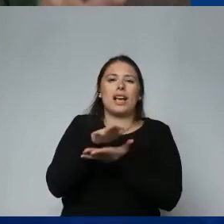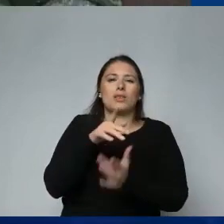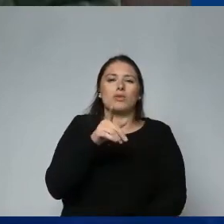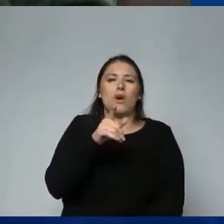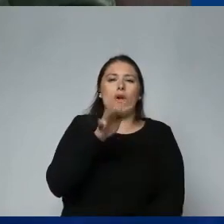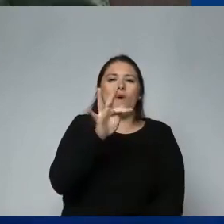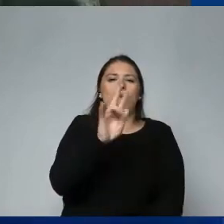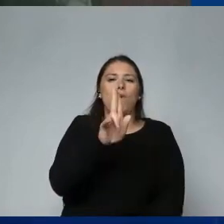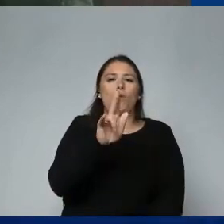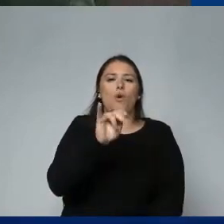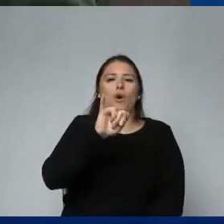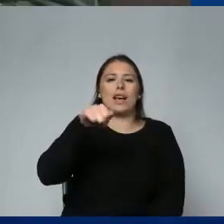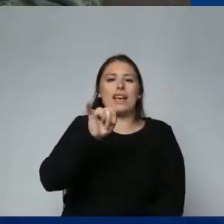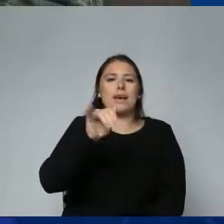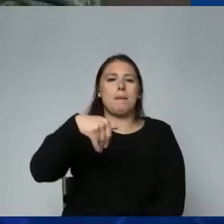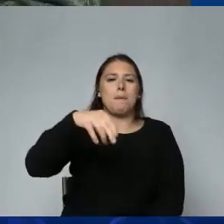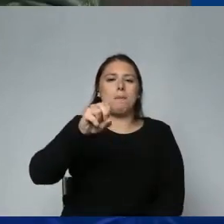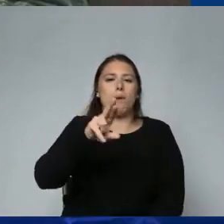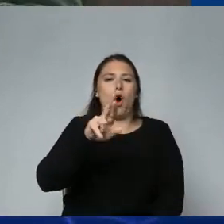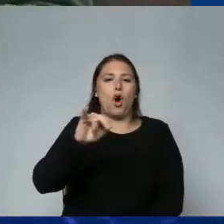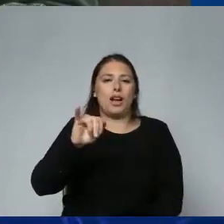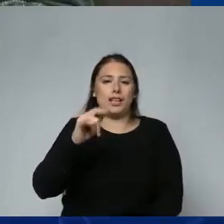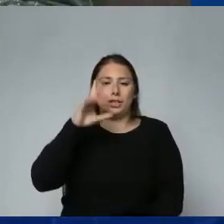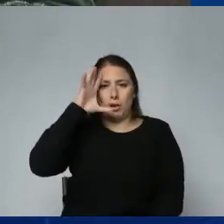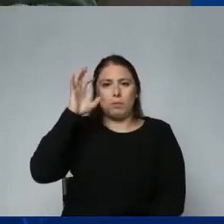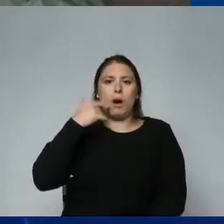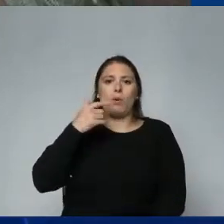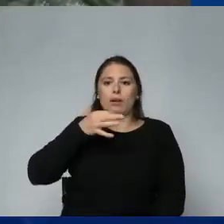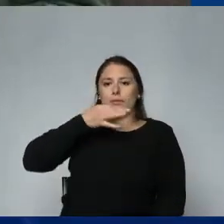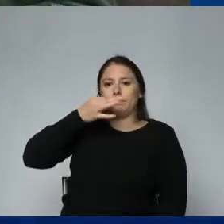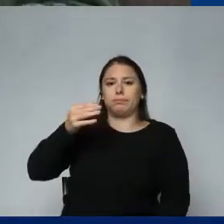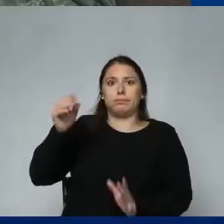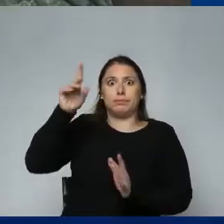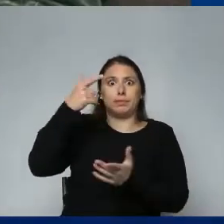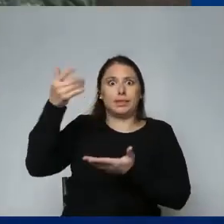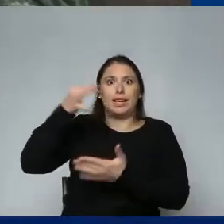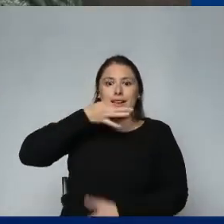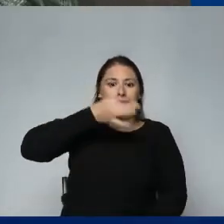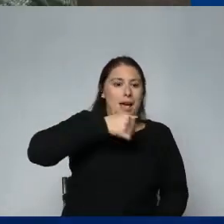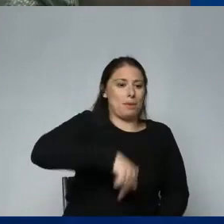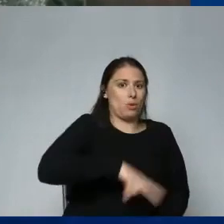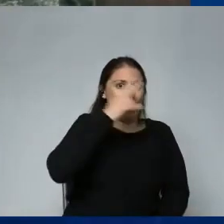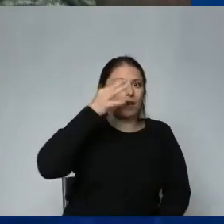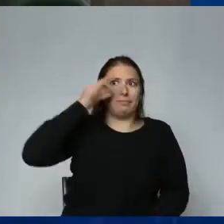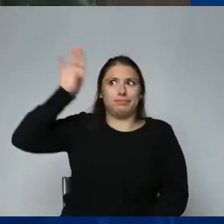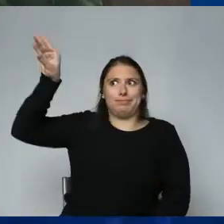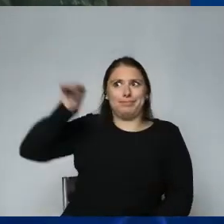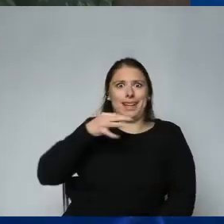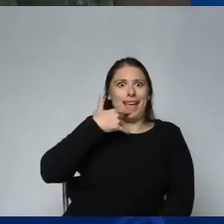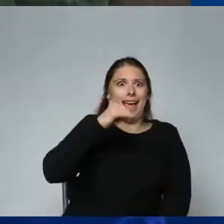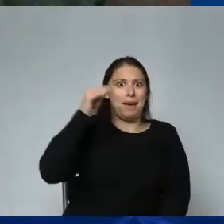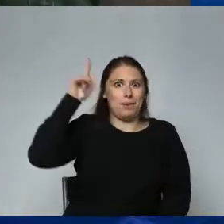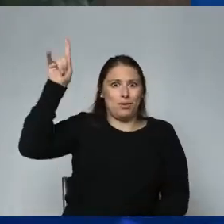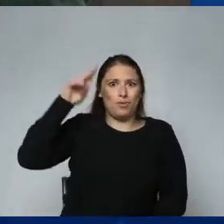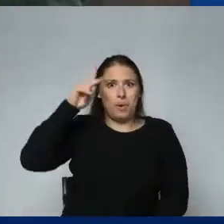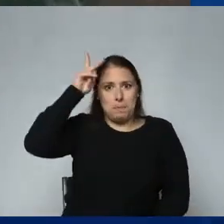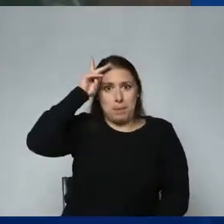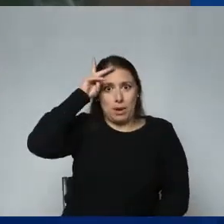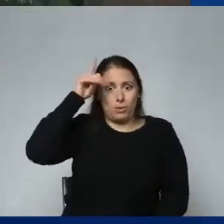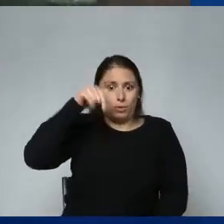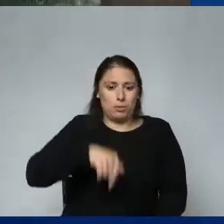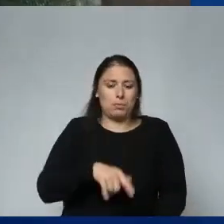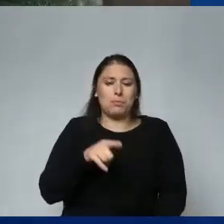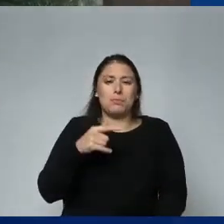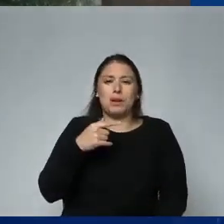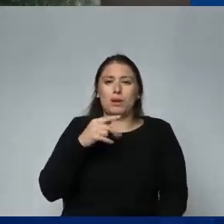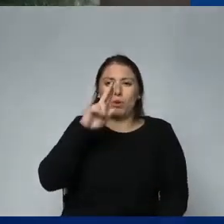acuerdo de haber citado la sentencia de Fujimori para Uruguay y una sentencia de Perú. En Uruguay no